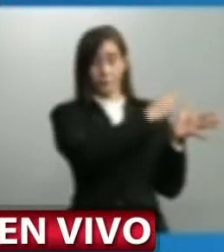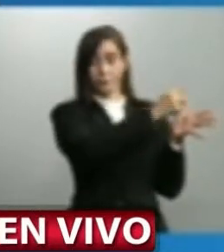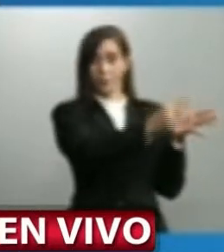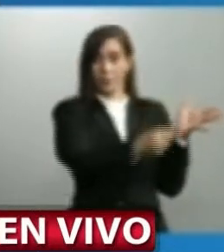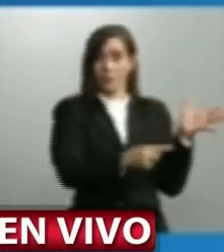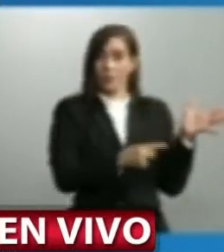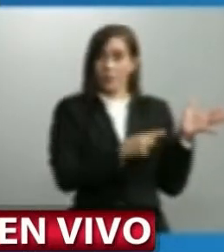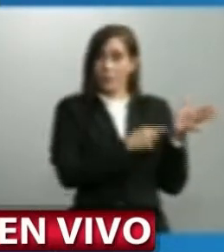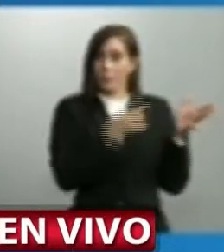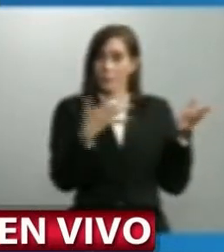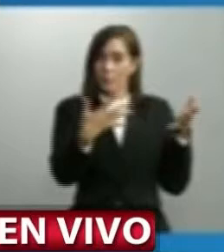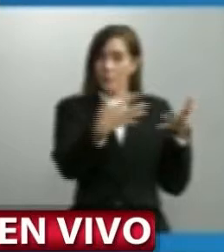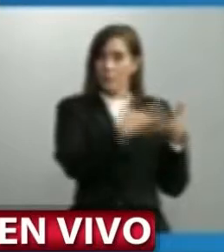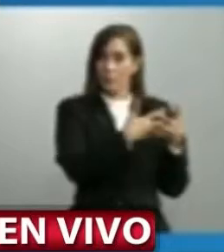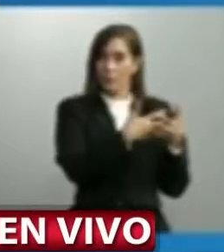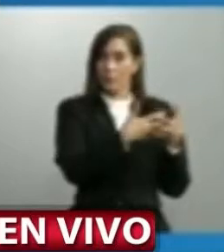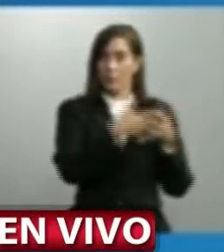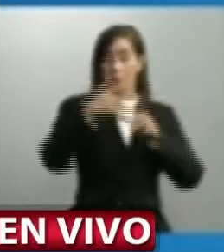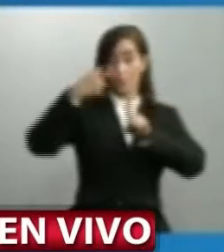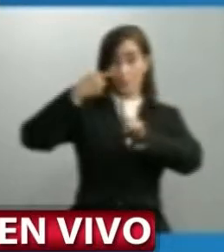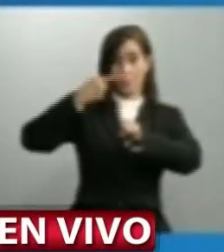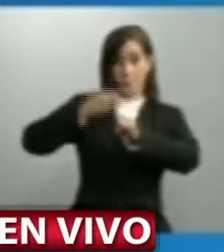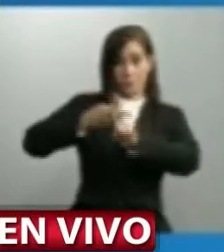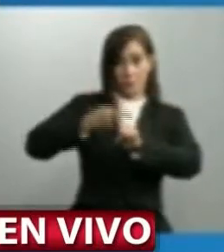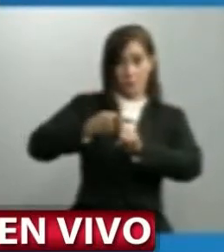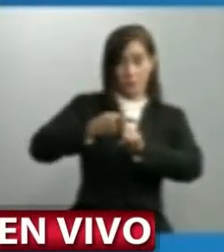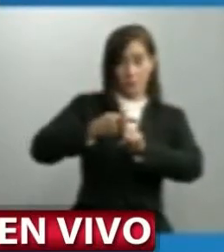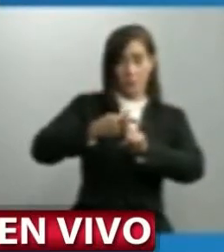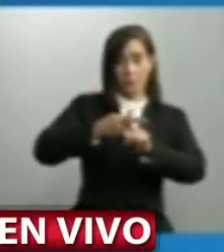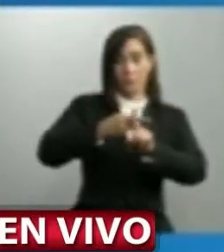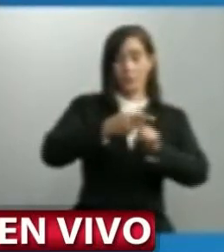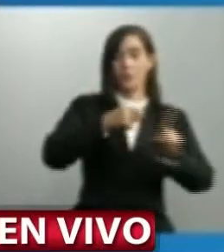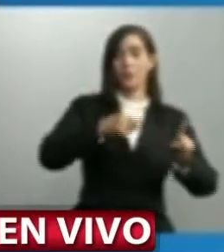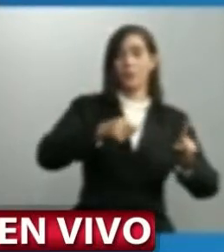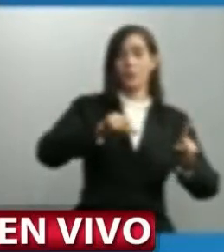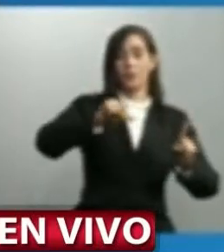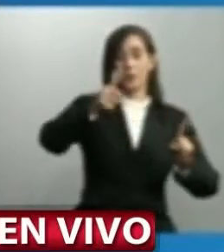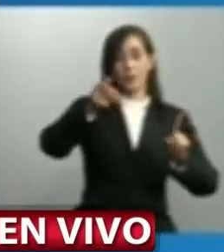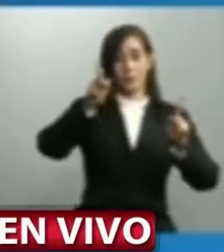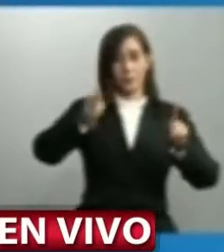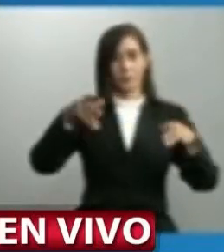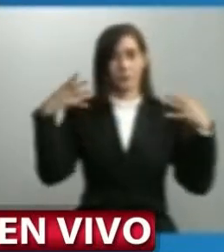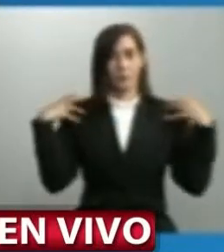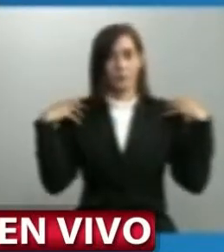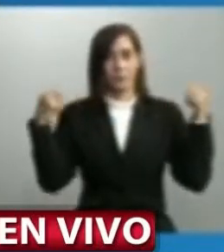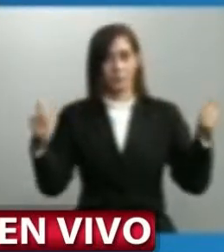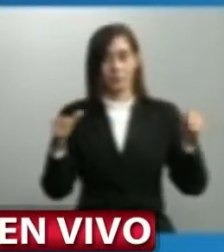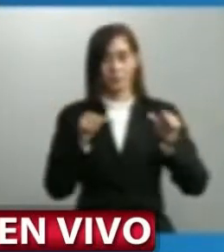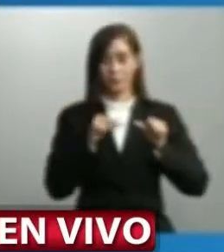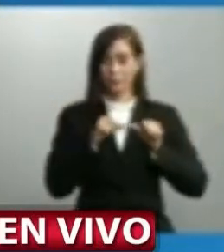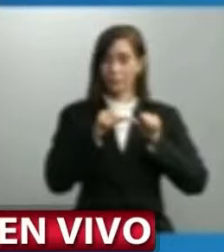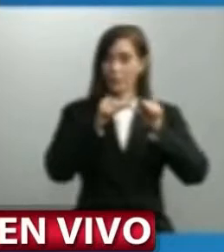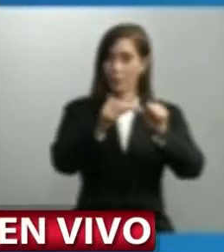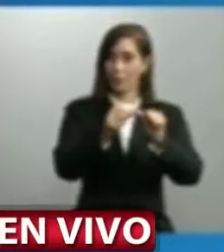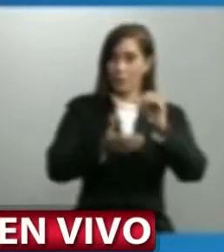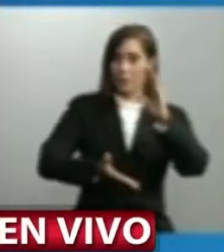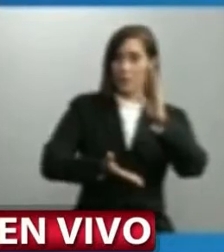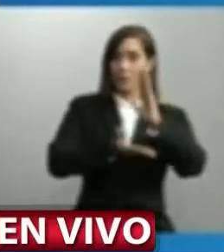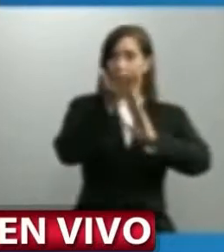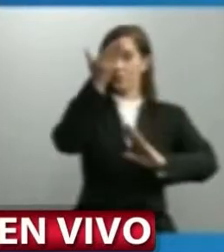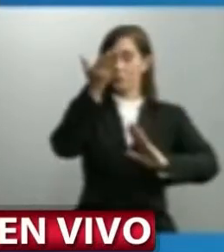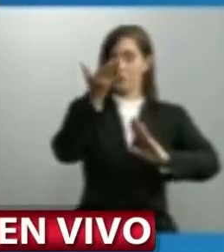correlación entre los casos positivos y los casos recuperados, que continúan